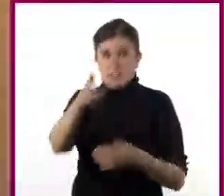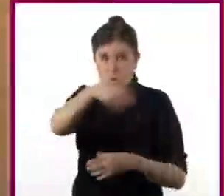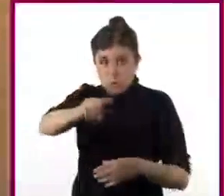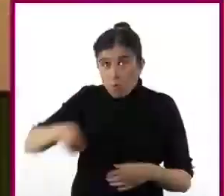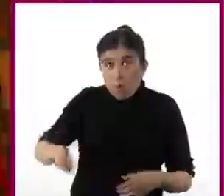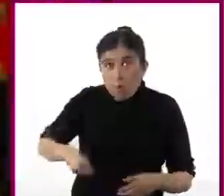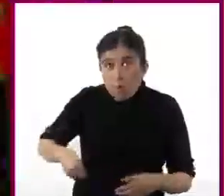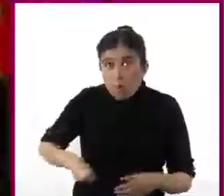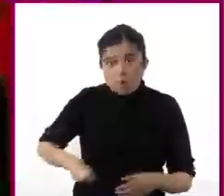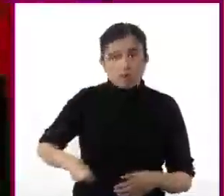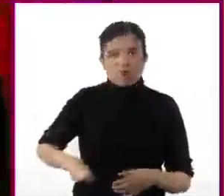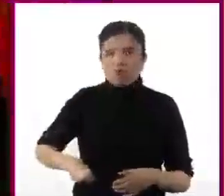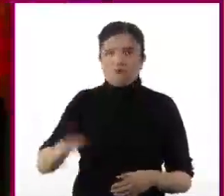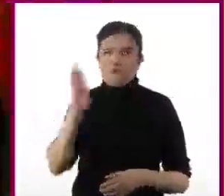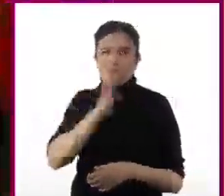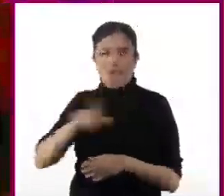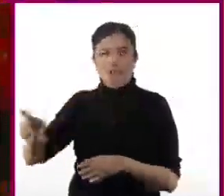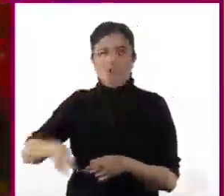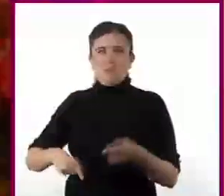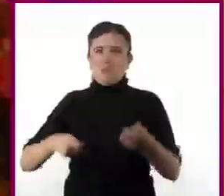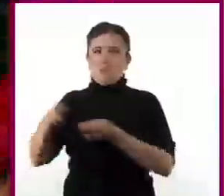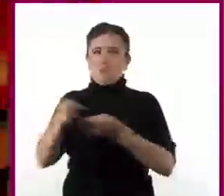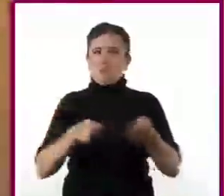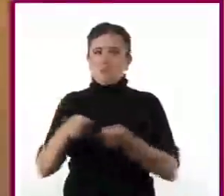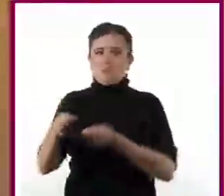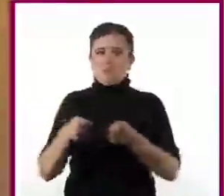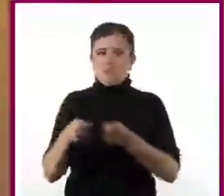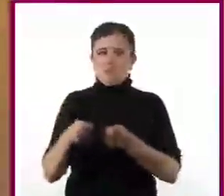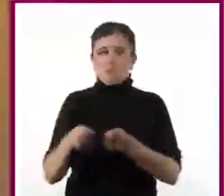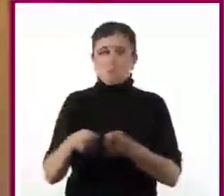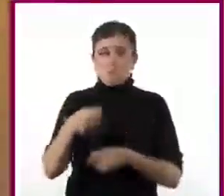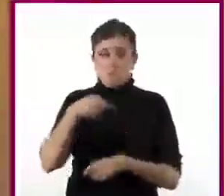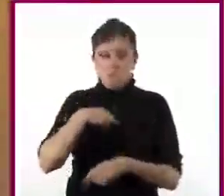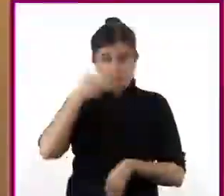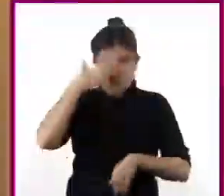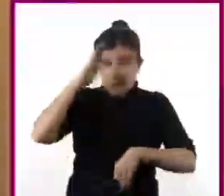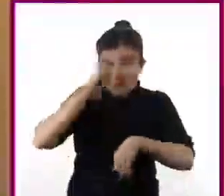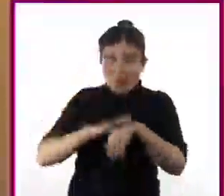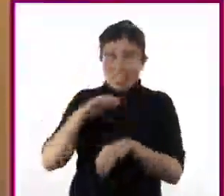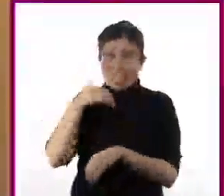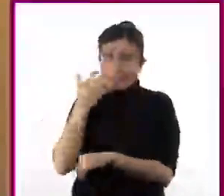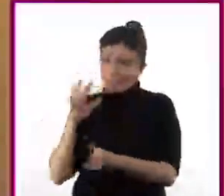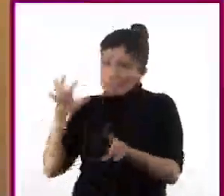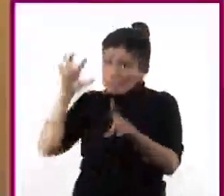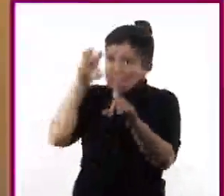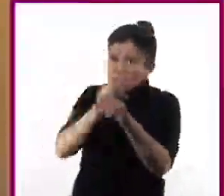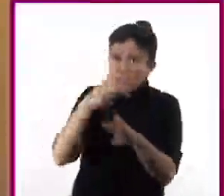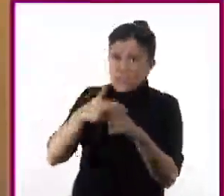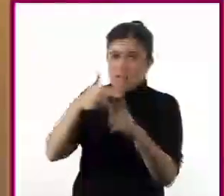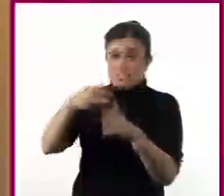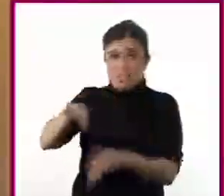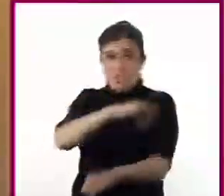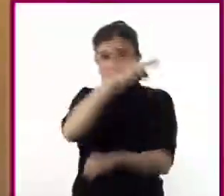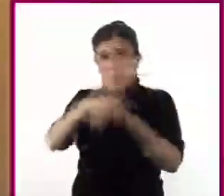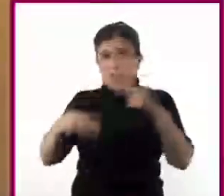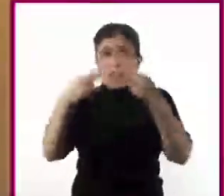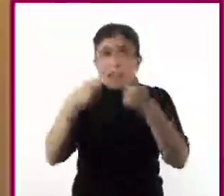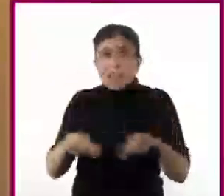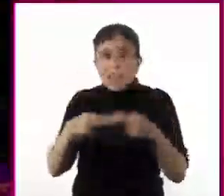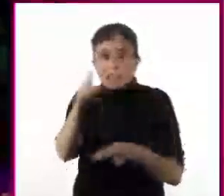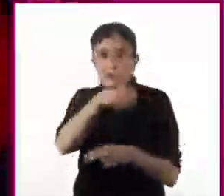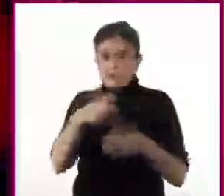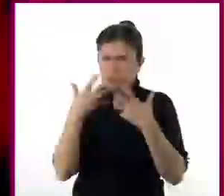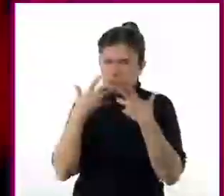culpa, sino del mal gobierno que os regía. Yo quiero que mi memoria llegue hasta vuestros últimos nietos y que